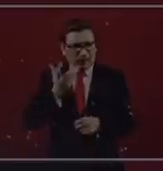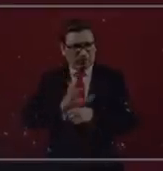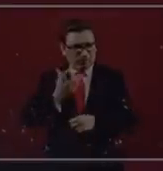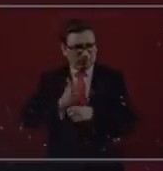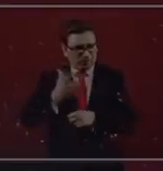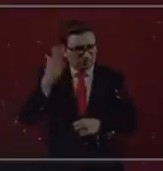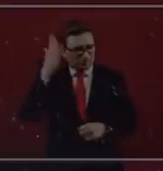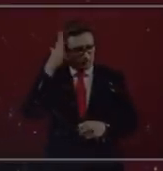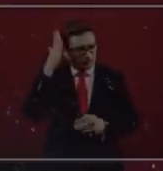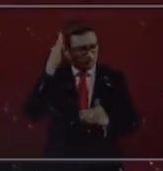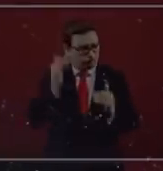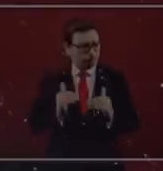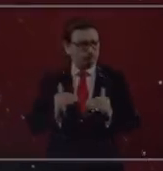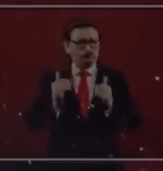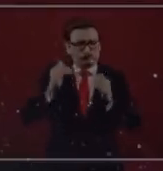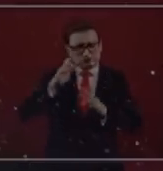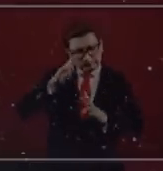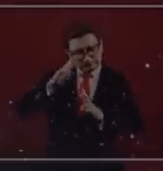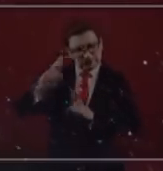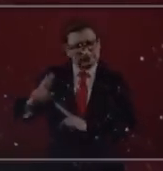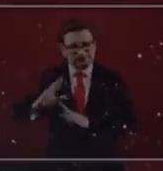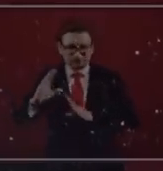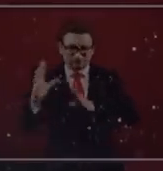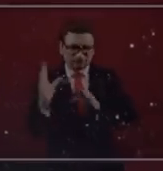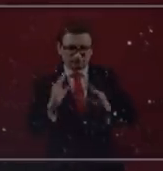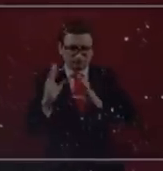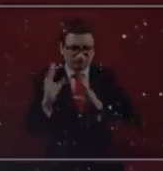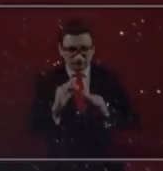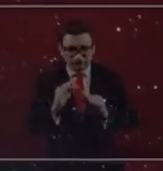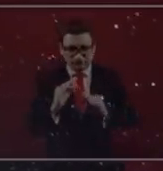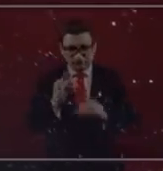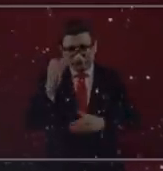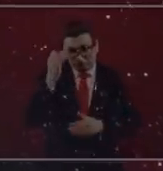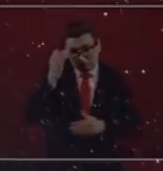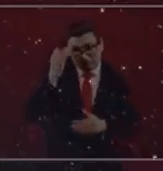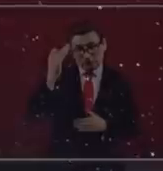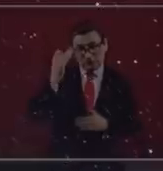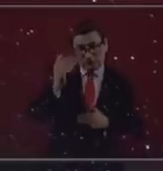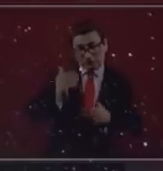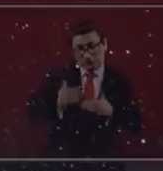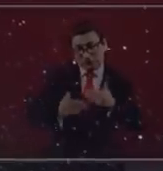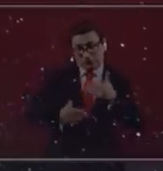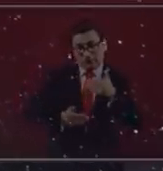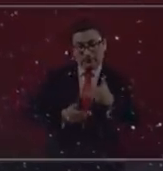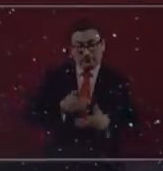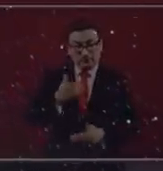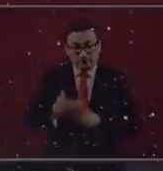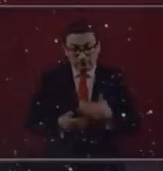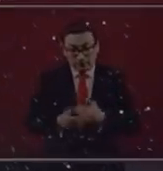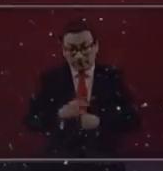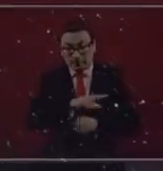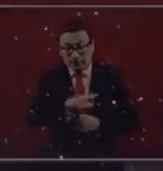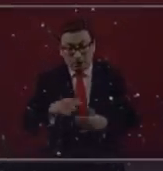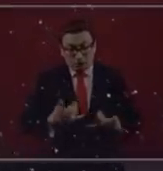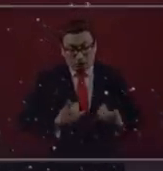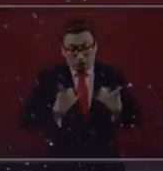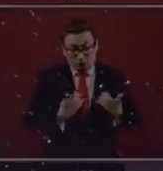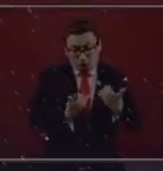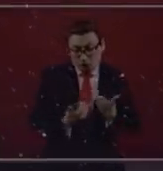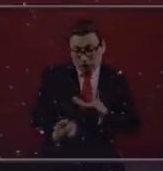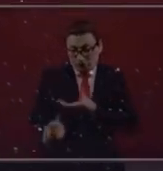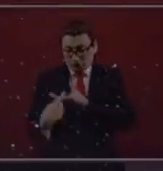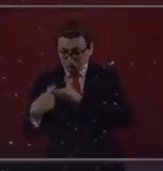delincuencia, ellos son la cabeza. Ahí está Mario Marín, ahí está. Escuchen lo que dice Lidia Cacho sobre todos